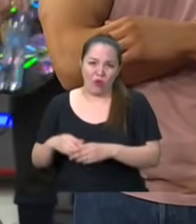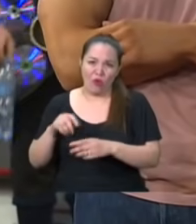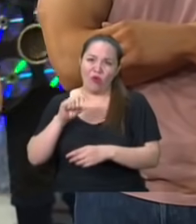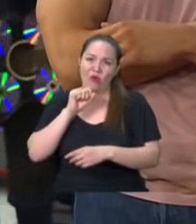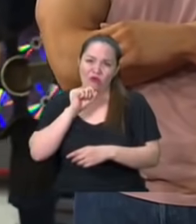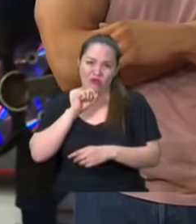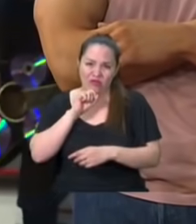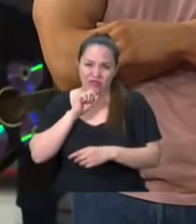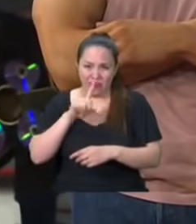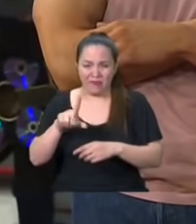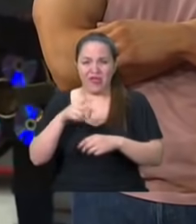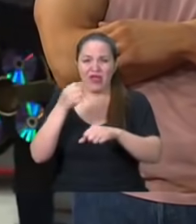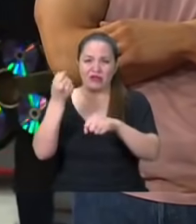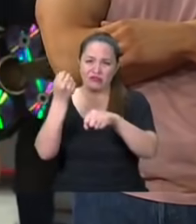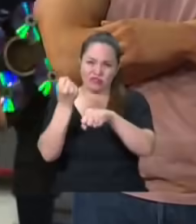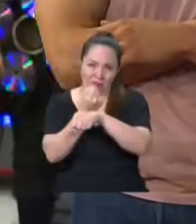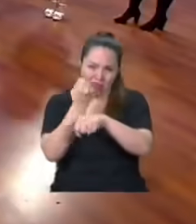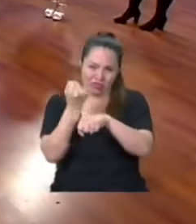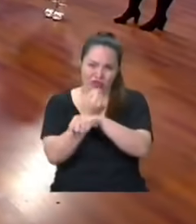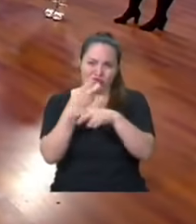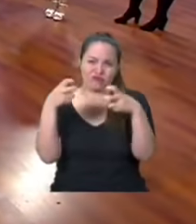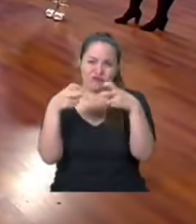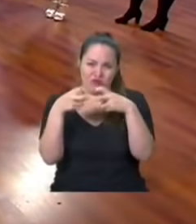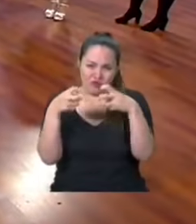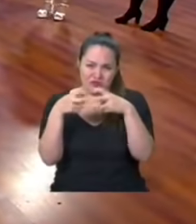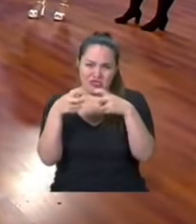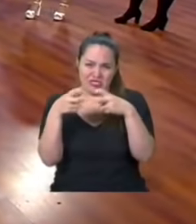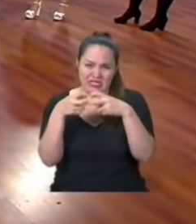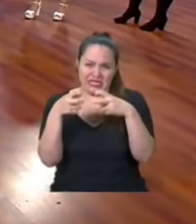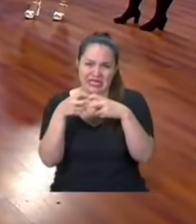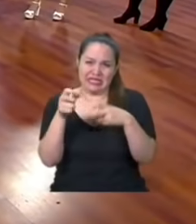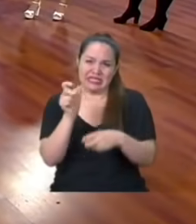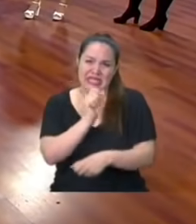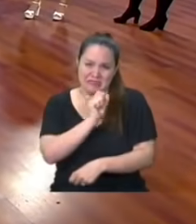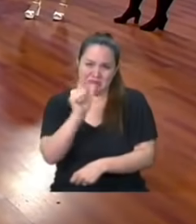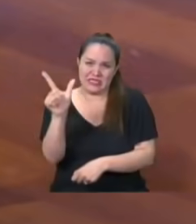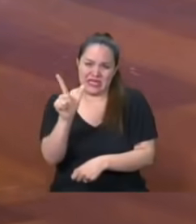son lujos. Los tenisitos. No, son dos pagos. Te vamos a apoyar. Chavi,